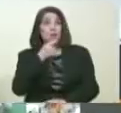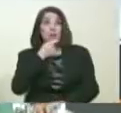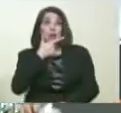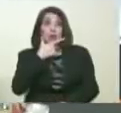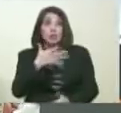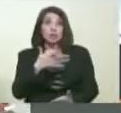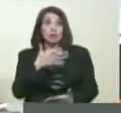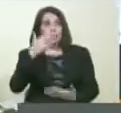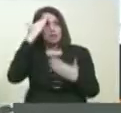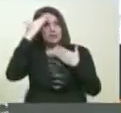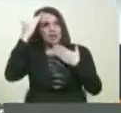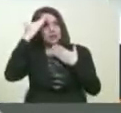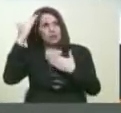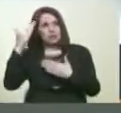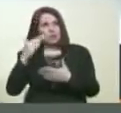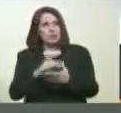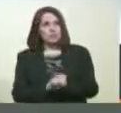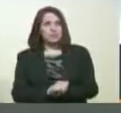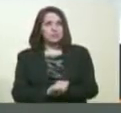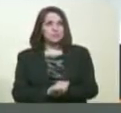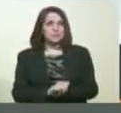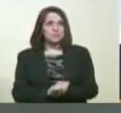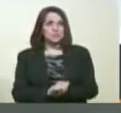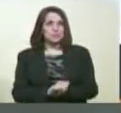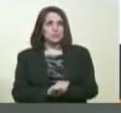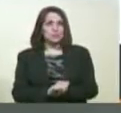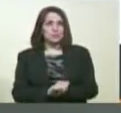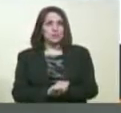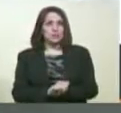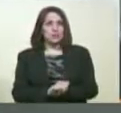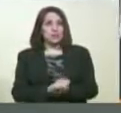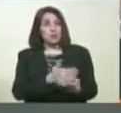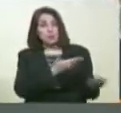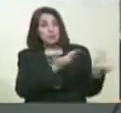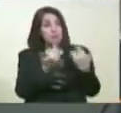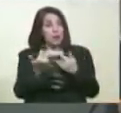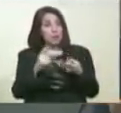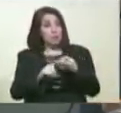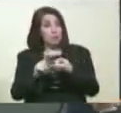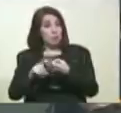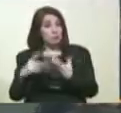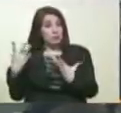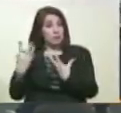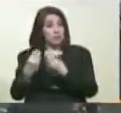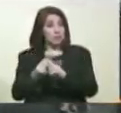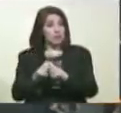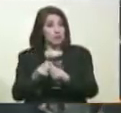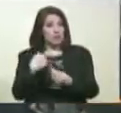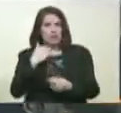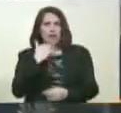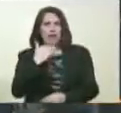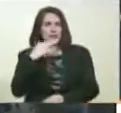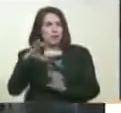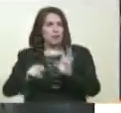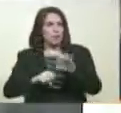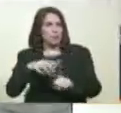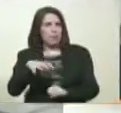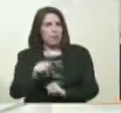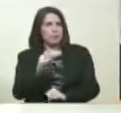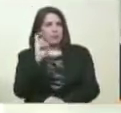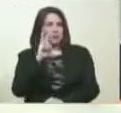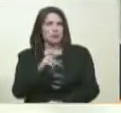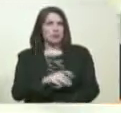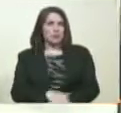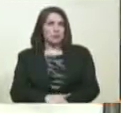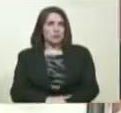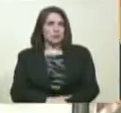correcto. Saludos. Por aquí también, saludos. Vamos, Silita. Silita se quedó por allá comprando algo. Todas son empresas, está la